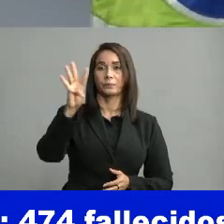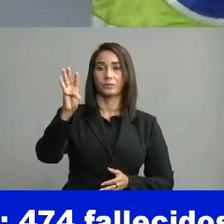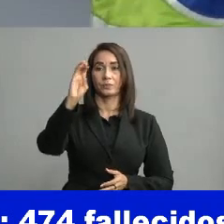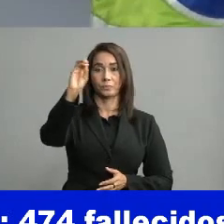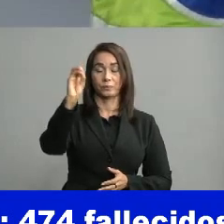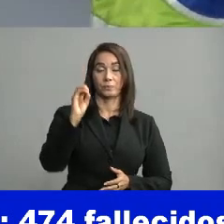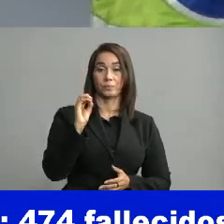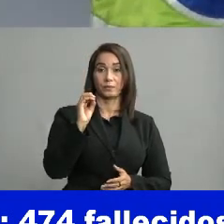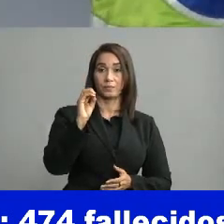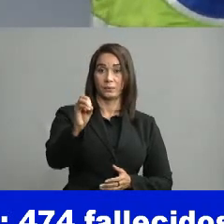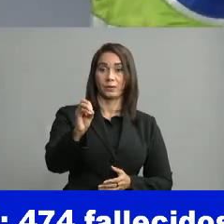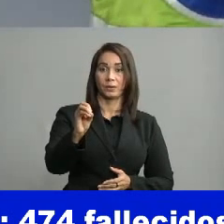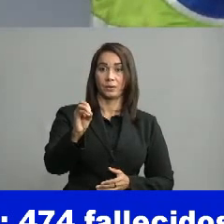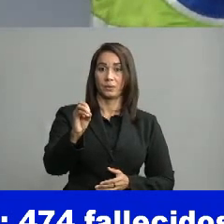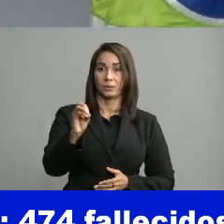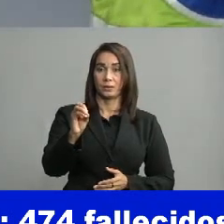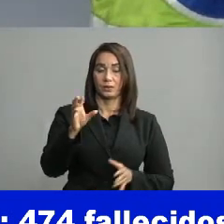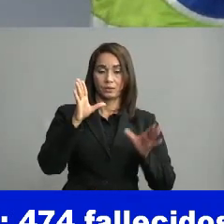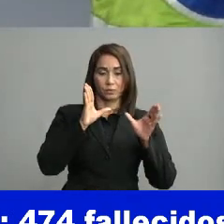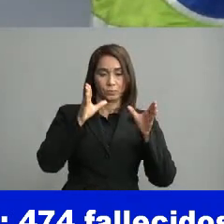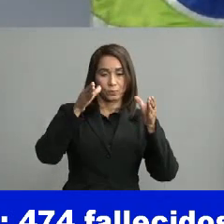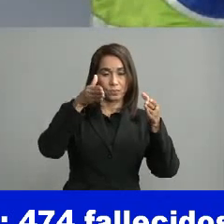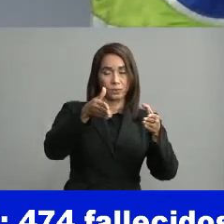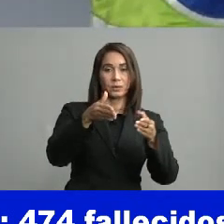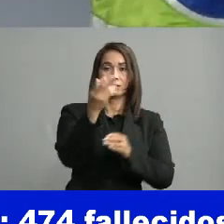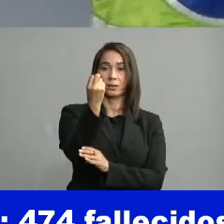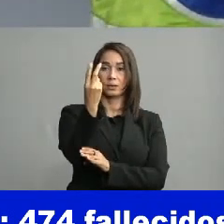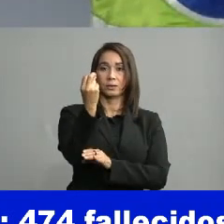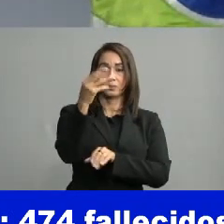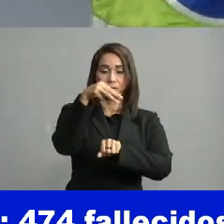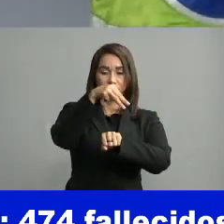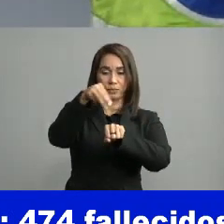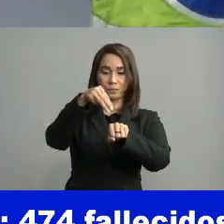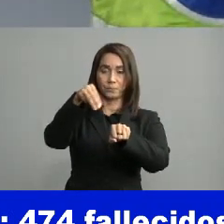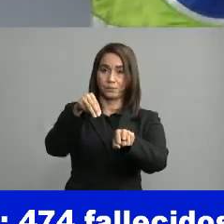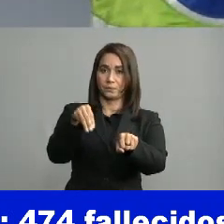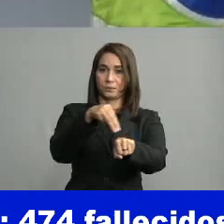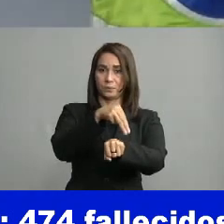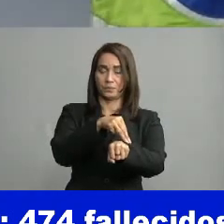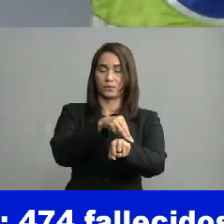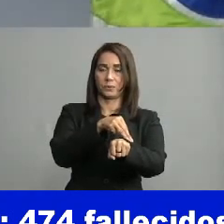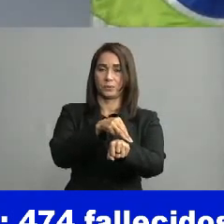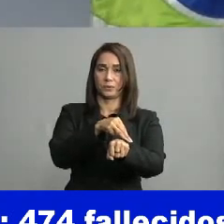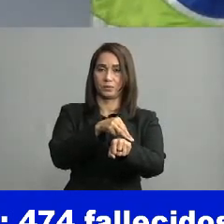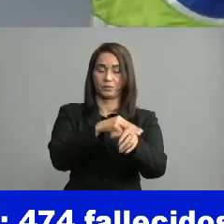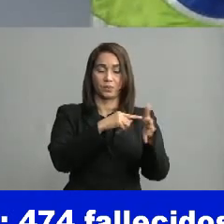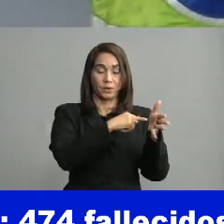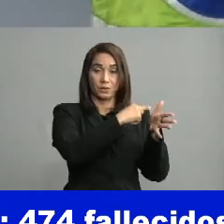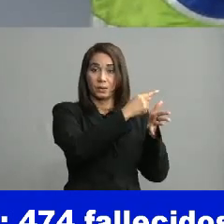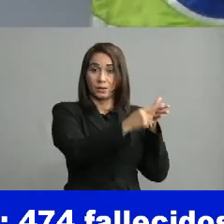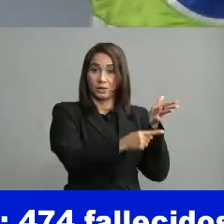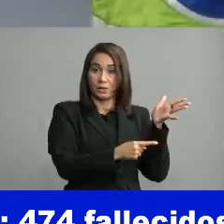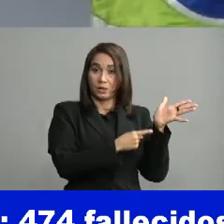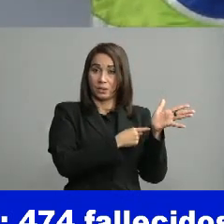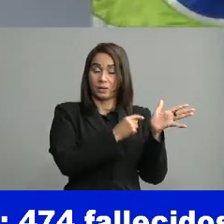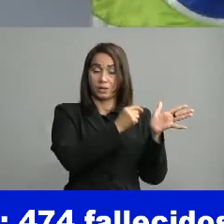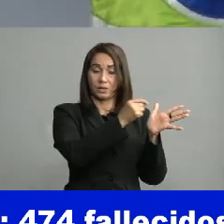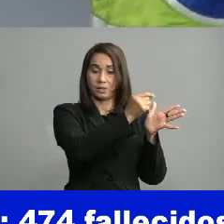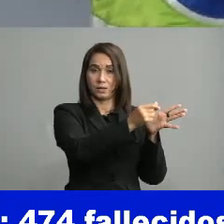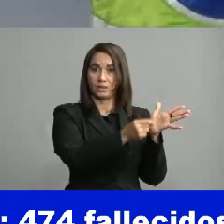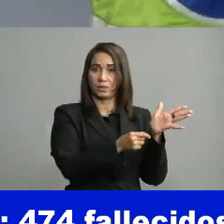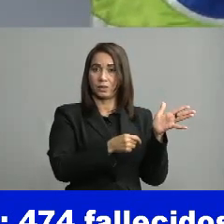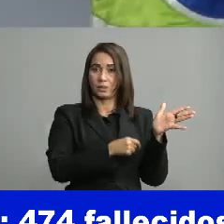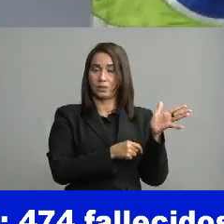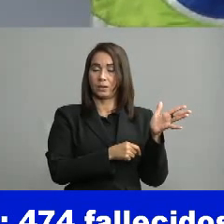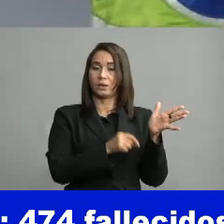80.44% se concentra en 12 municipios. La gráfica anexa muestra